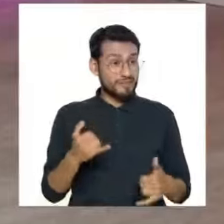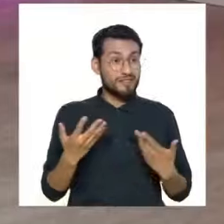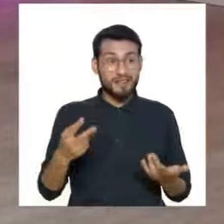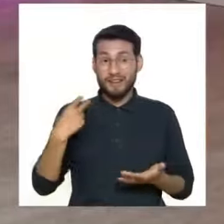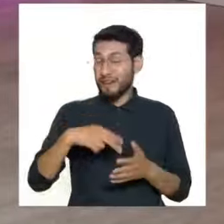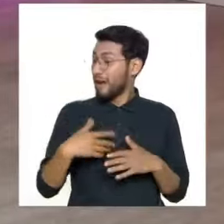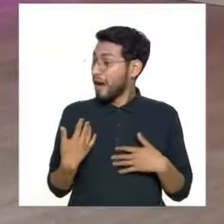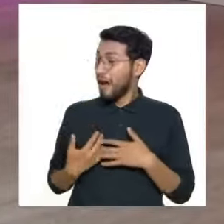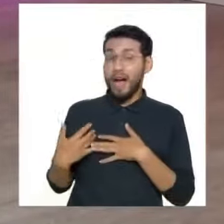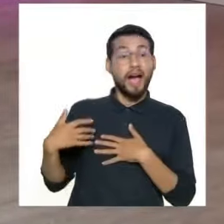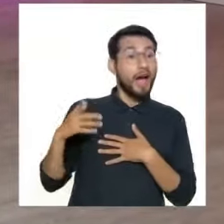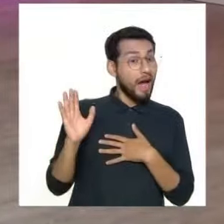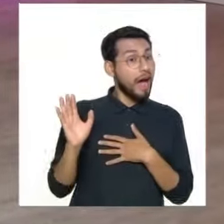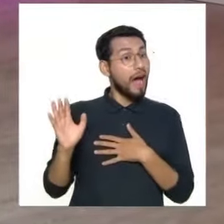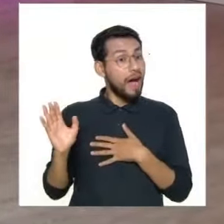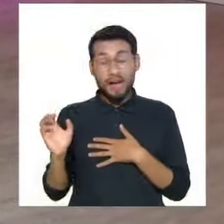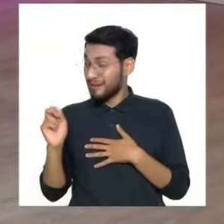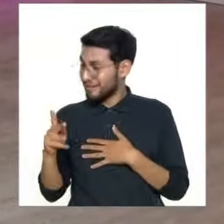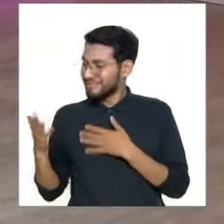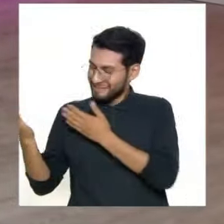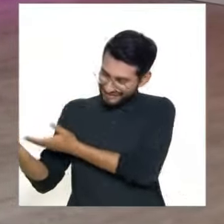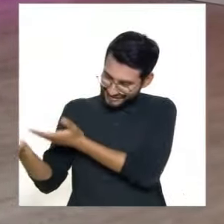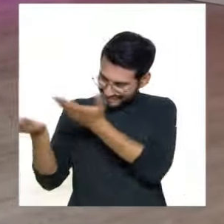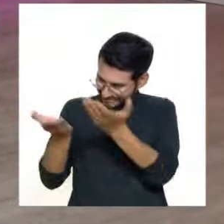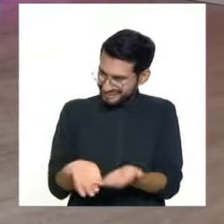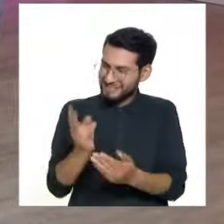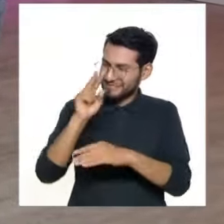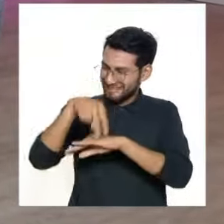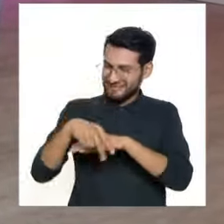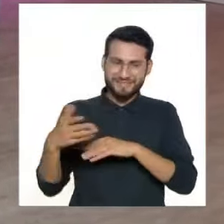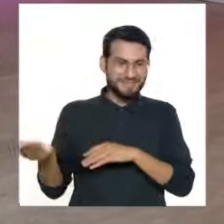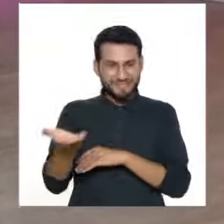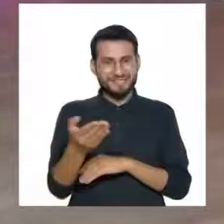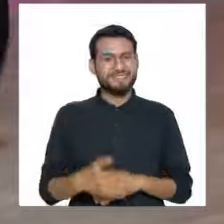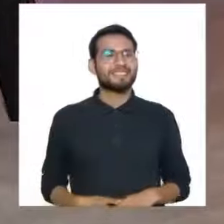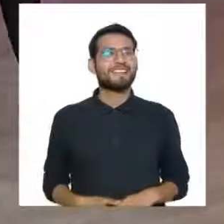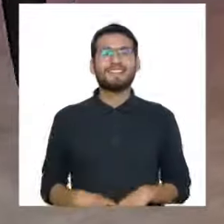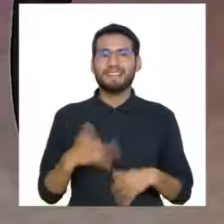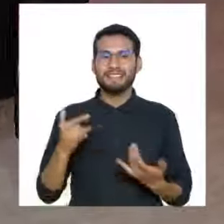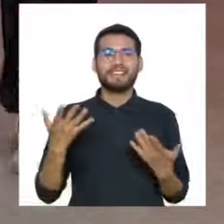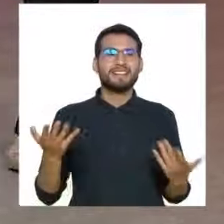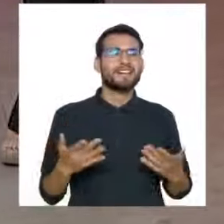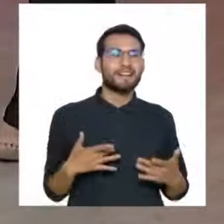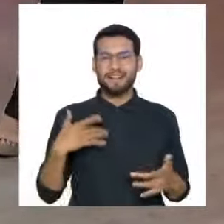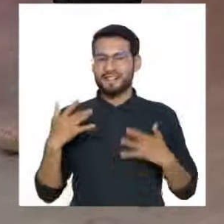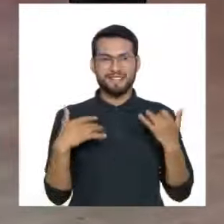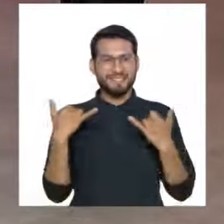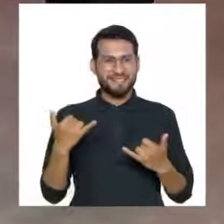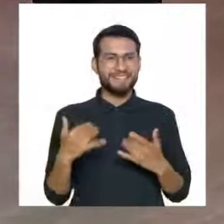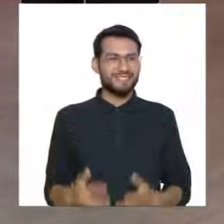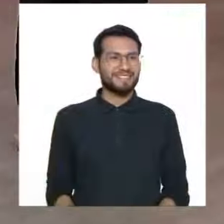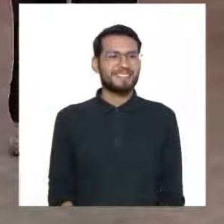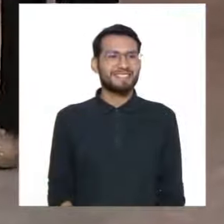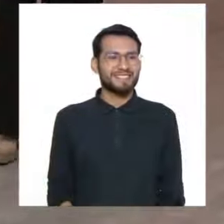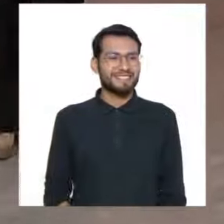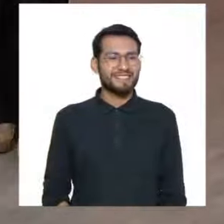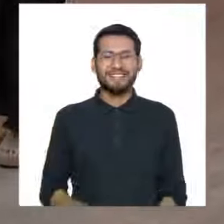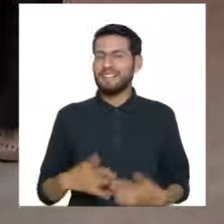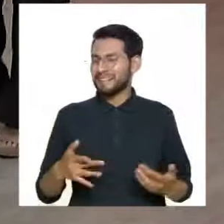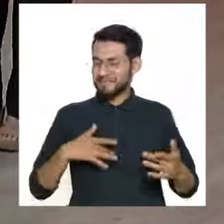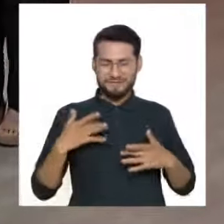piso Ah Ah okay Entonces por favor bella ritmo color y sabor le vamos a poner acá tú